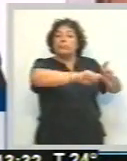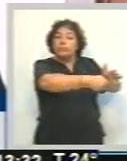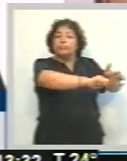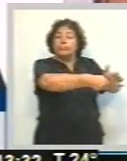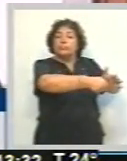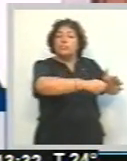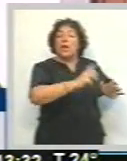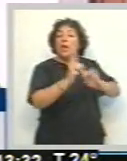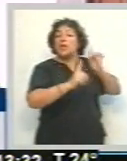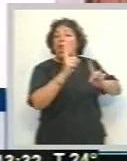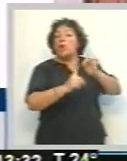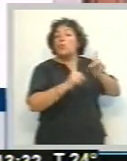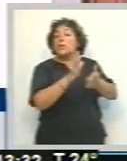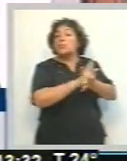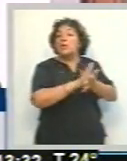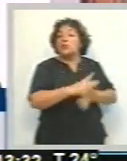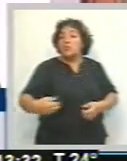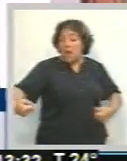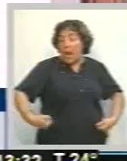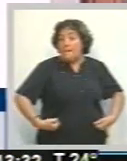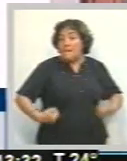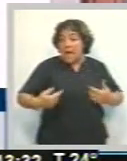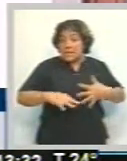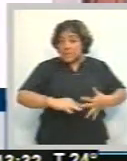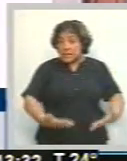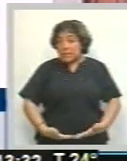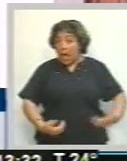en algunas ocasiones lesionó en parte de su abdomen,